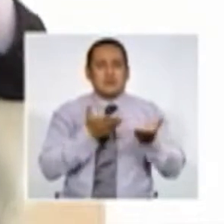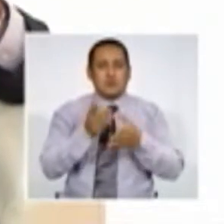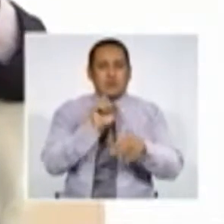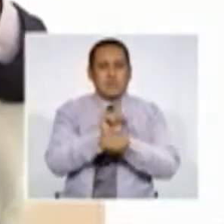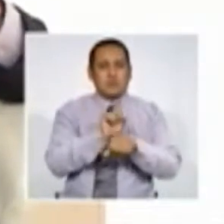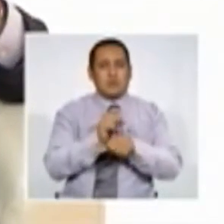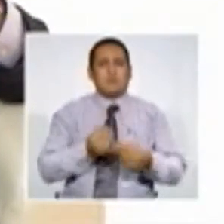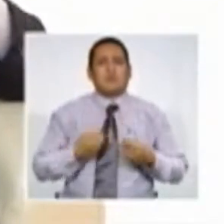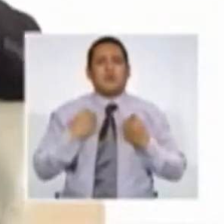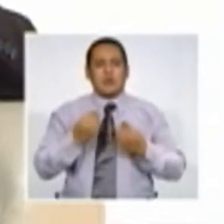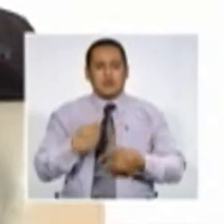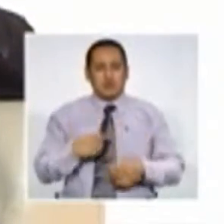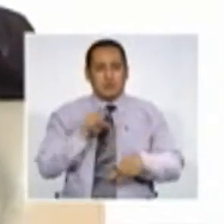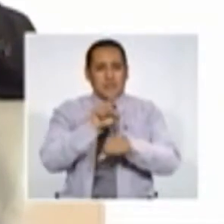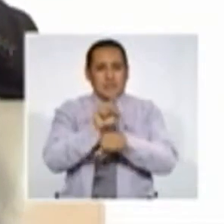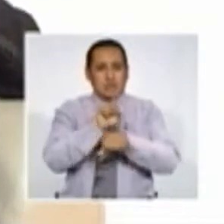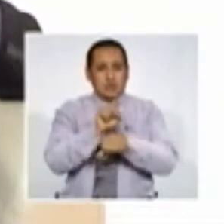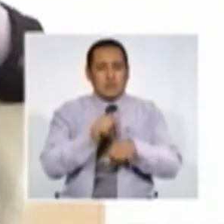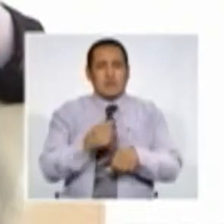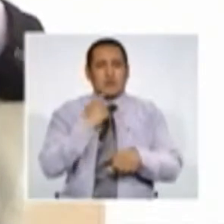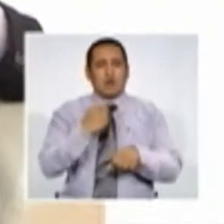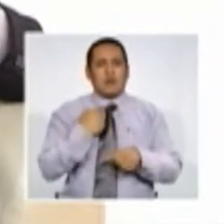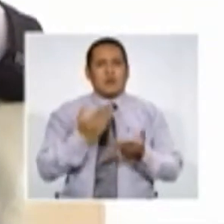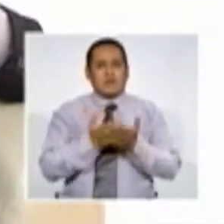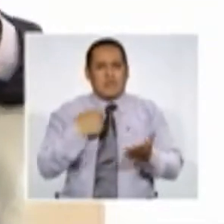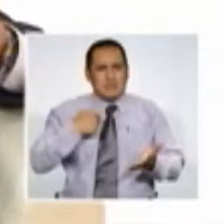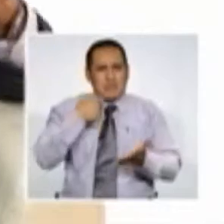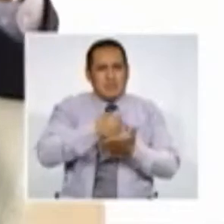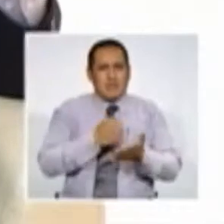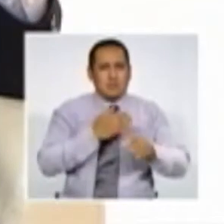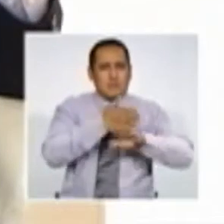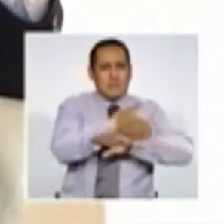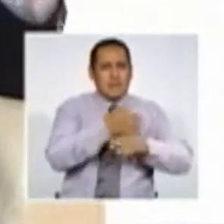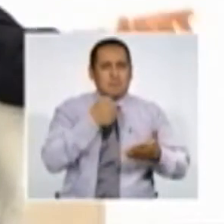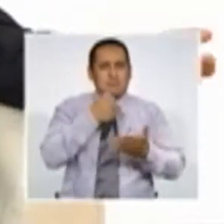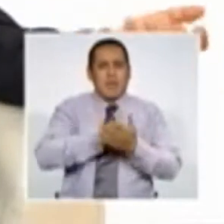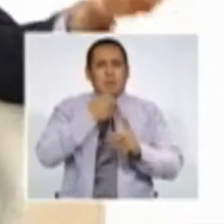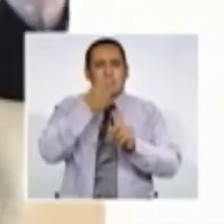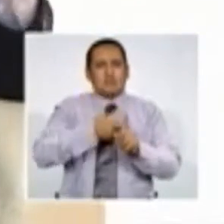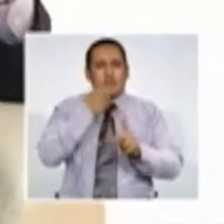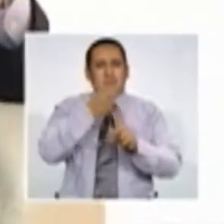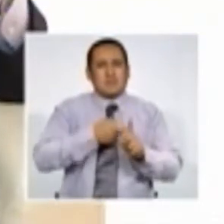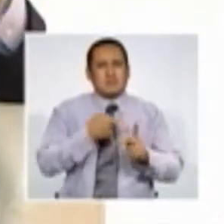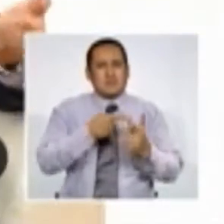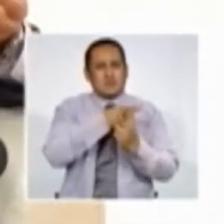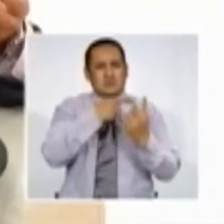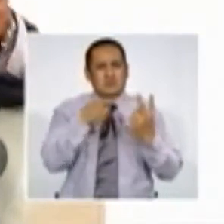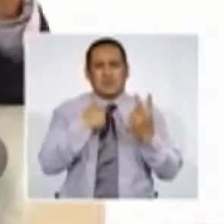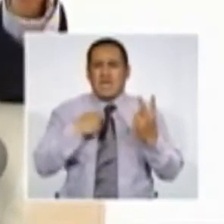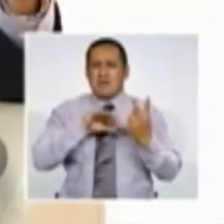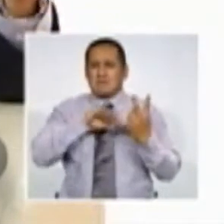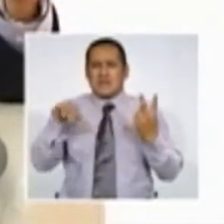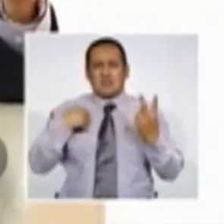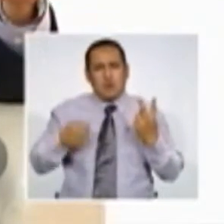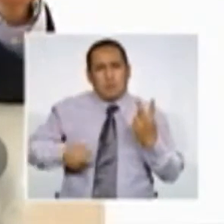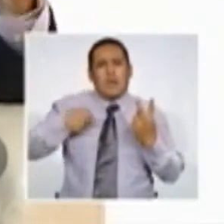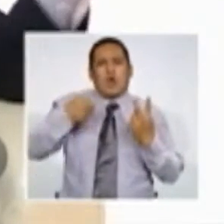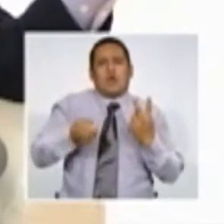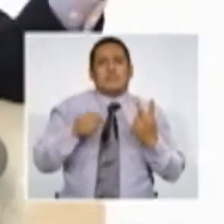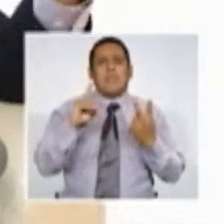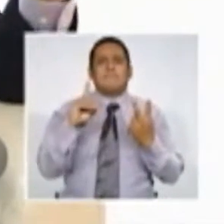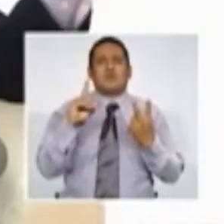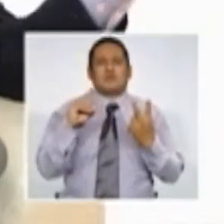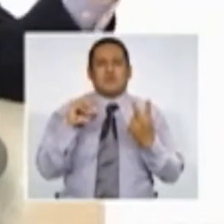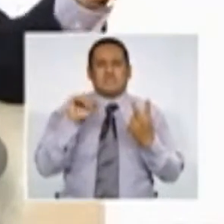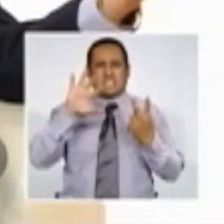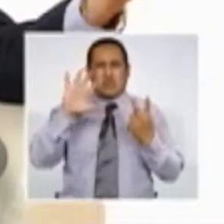de un servicio, porque por la contraprestación de ese servicio educativo me están cobrando matrícula y me están cobrando pensión. Entonces, esos